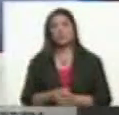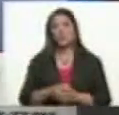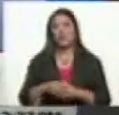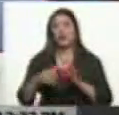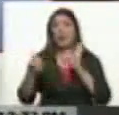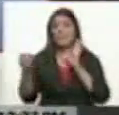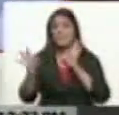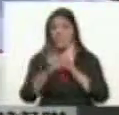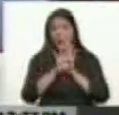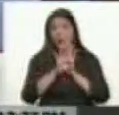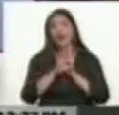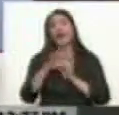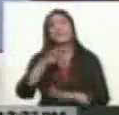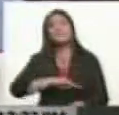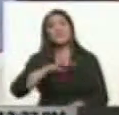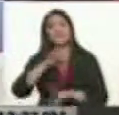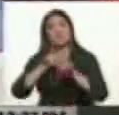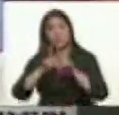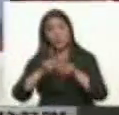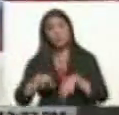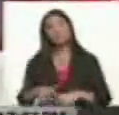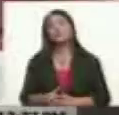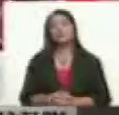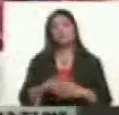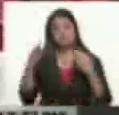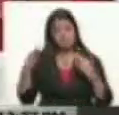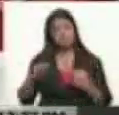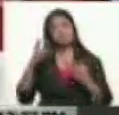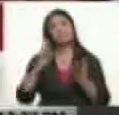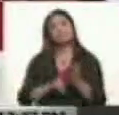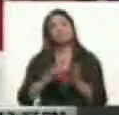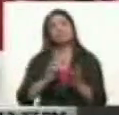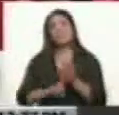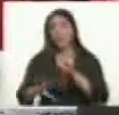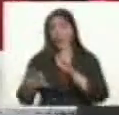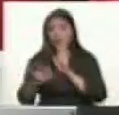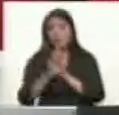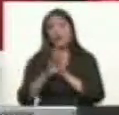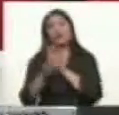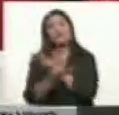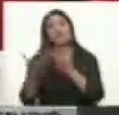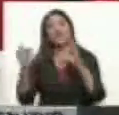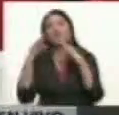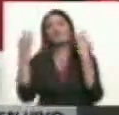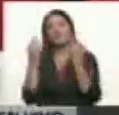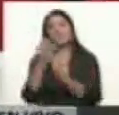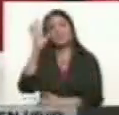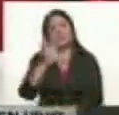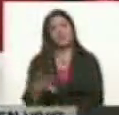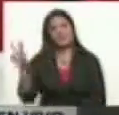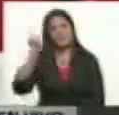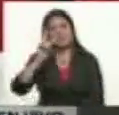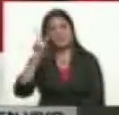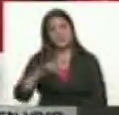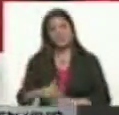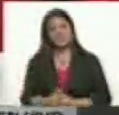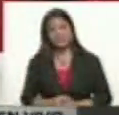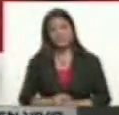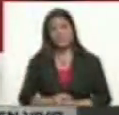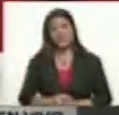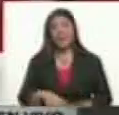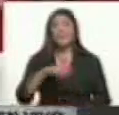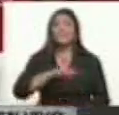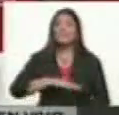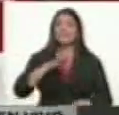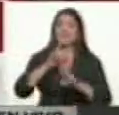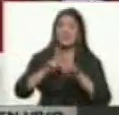propiedad. La gran misión Vivienda Venezuela, garantizando la propiedad de la familia venezolana. Bueno, la gran misión